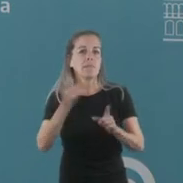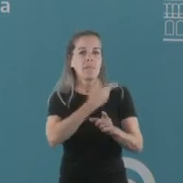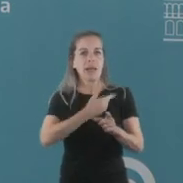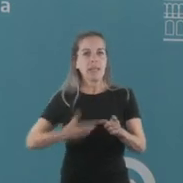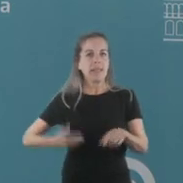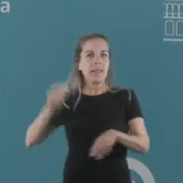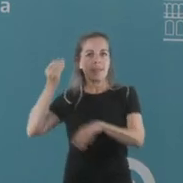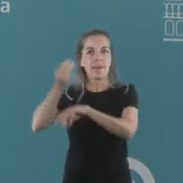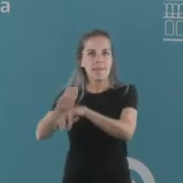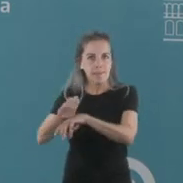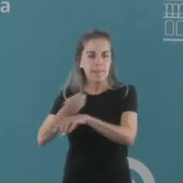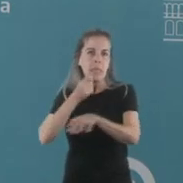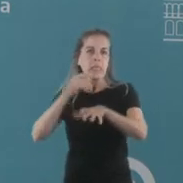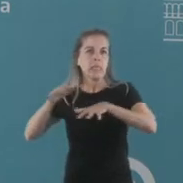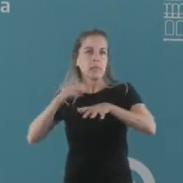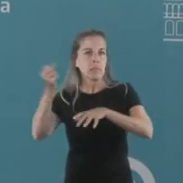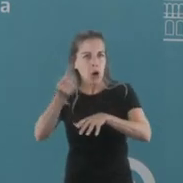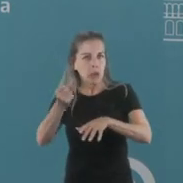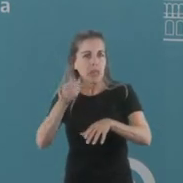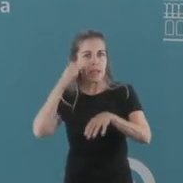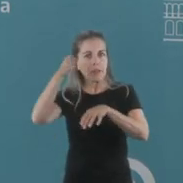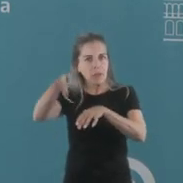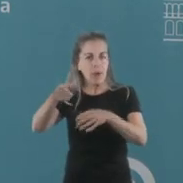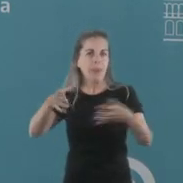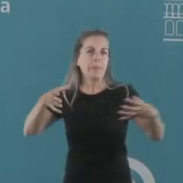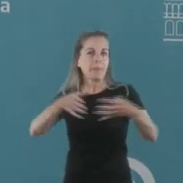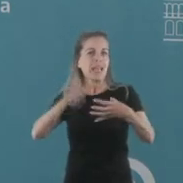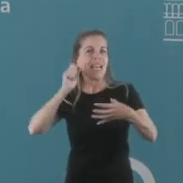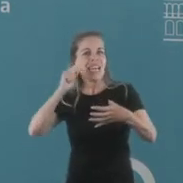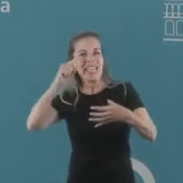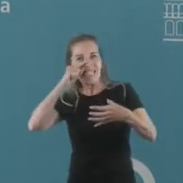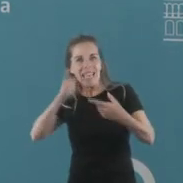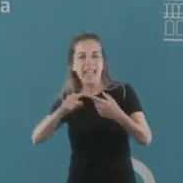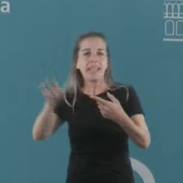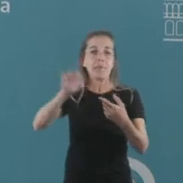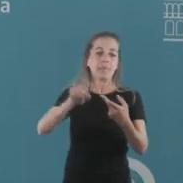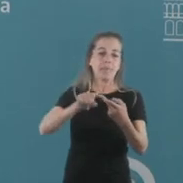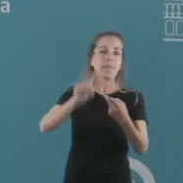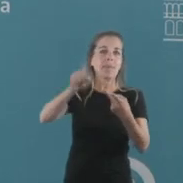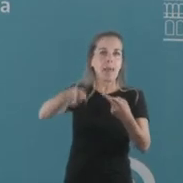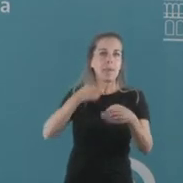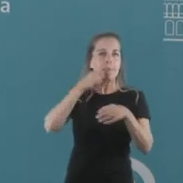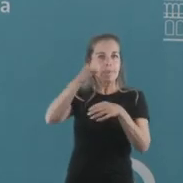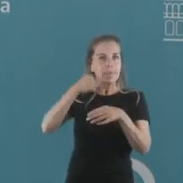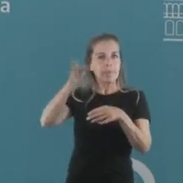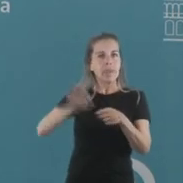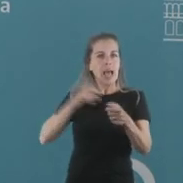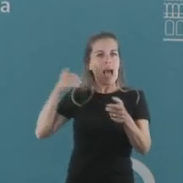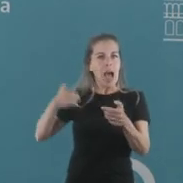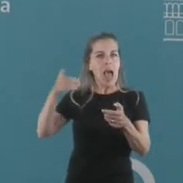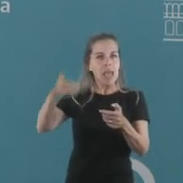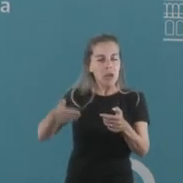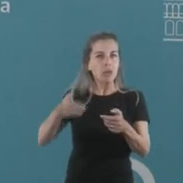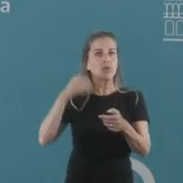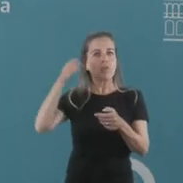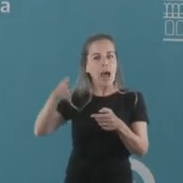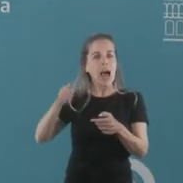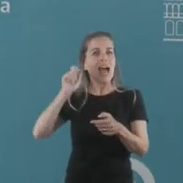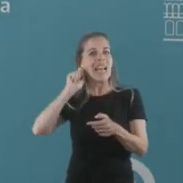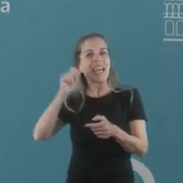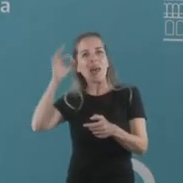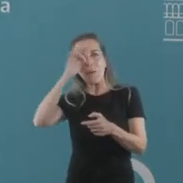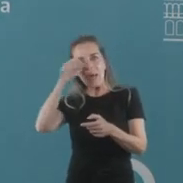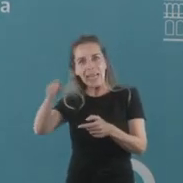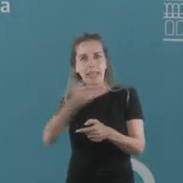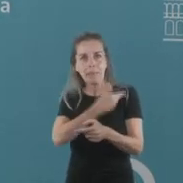muy importantes, como la participación en el G7, que nunca habíamos sido invitados, o la participación todos los años en el G20, y nunca en